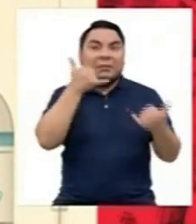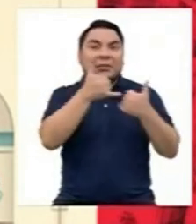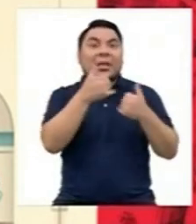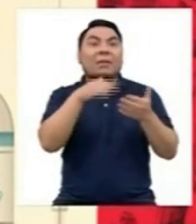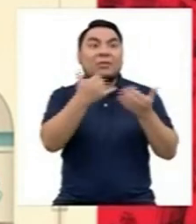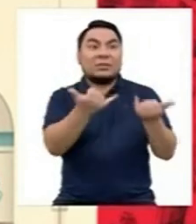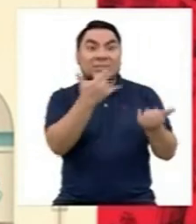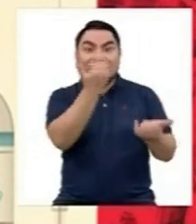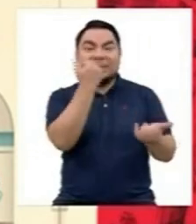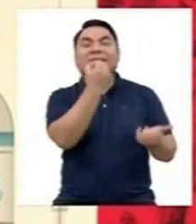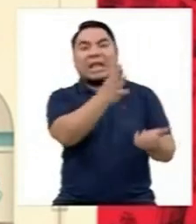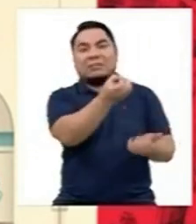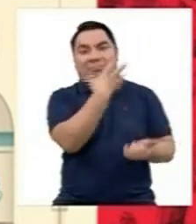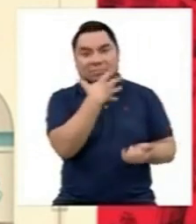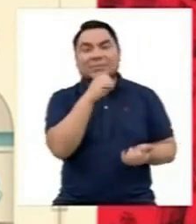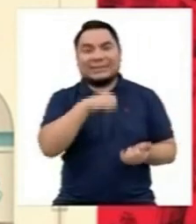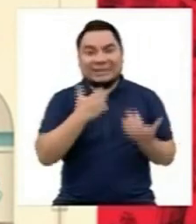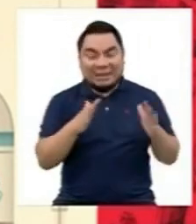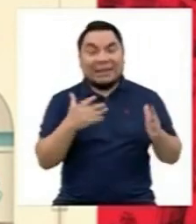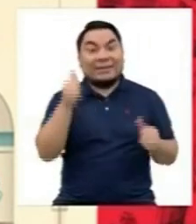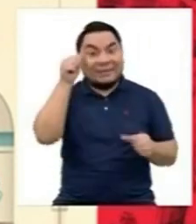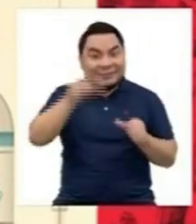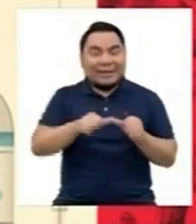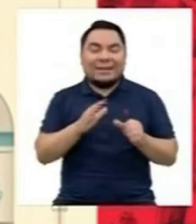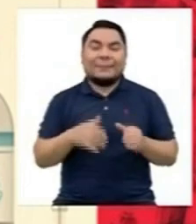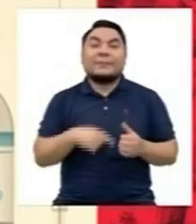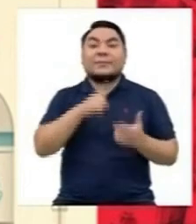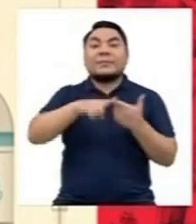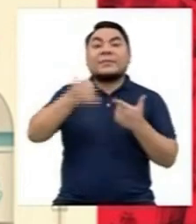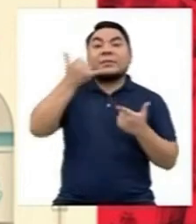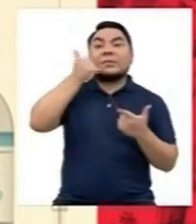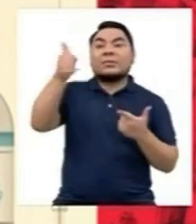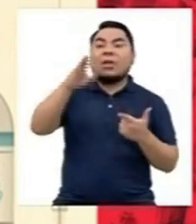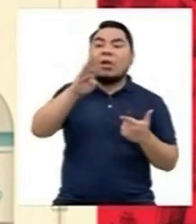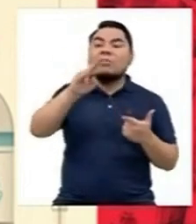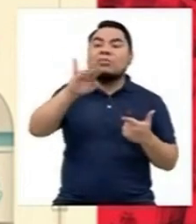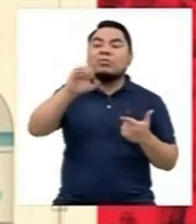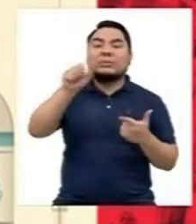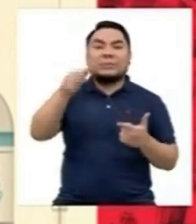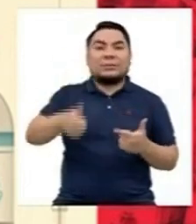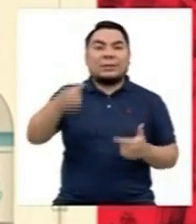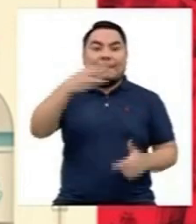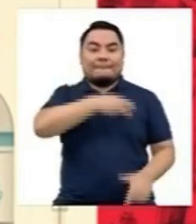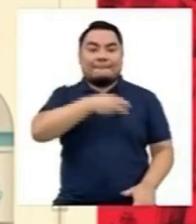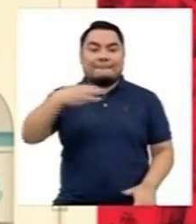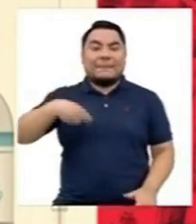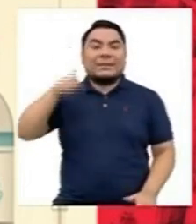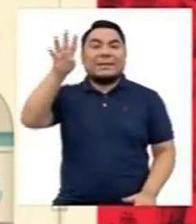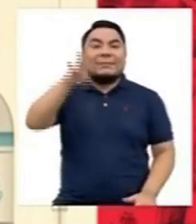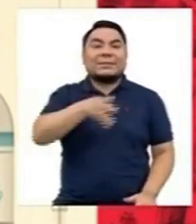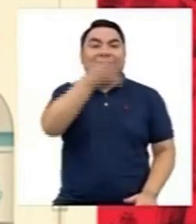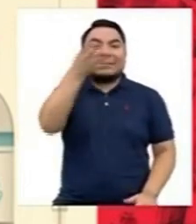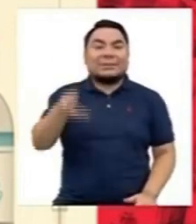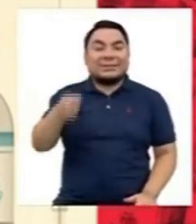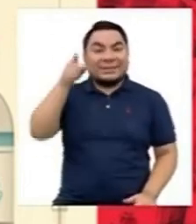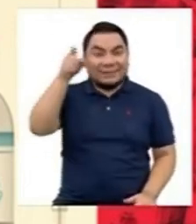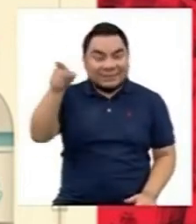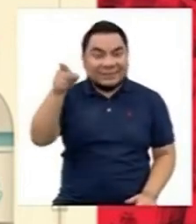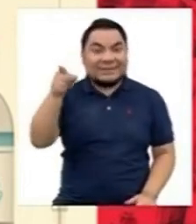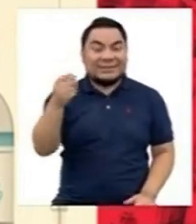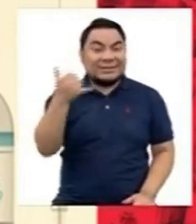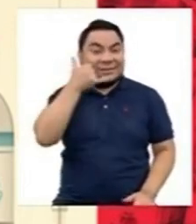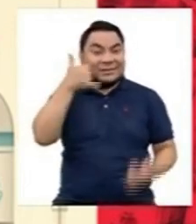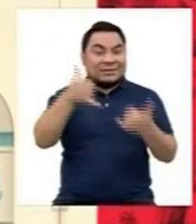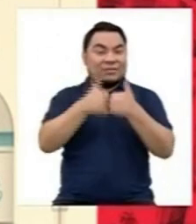el Sinovac, sino también el Sputnik, por lo cual sería una excelente iniciativa para poder ya empezar a cubrir